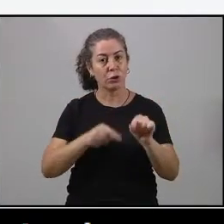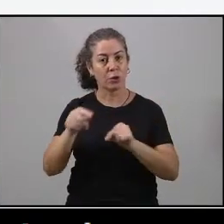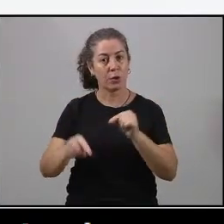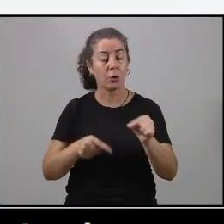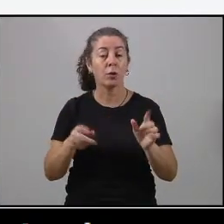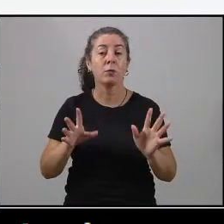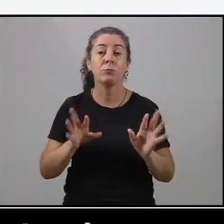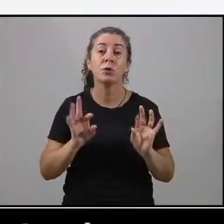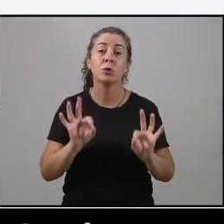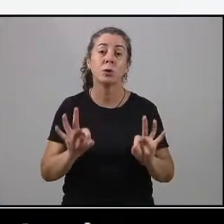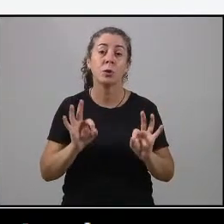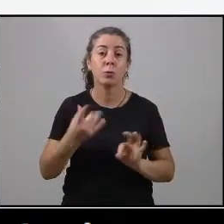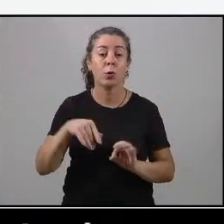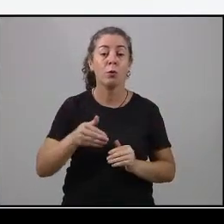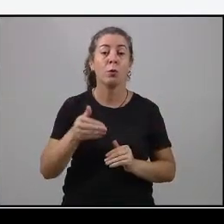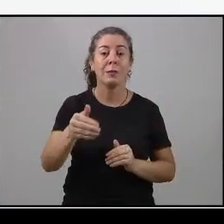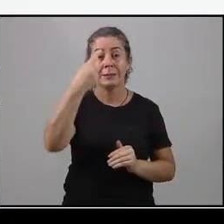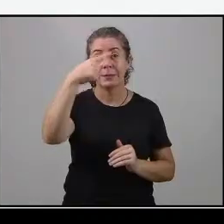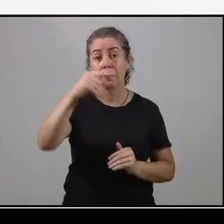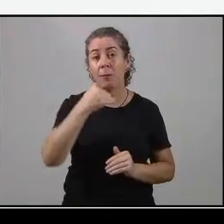Gracias.